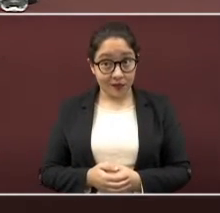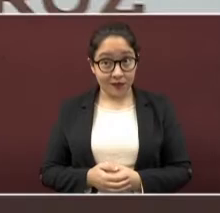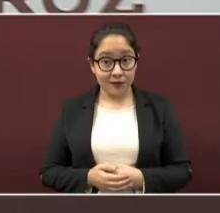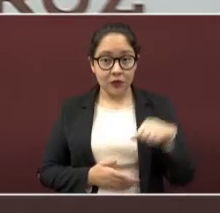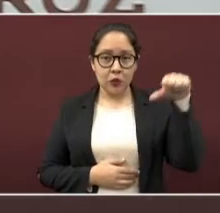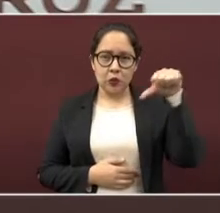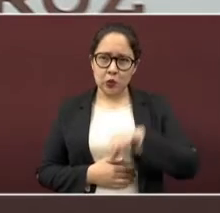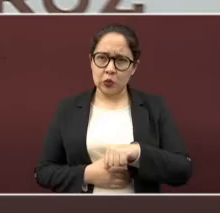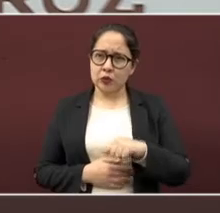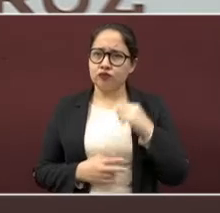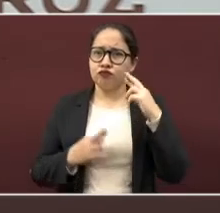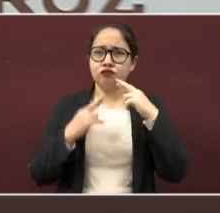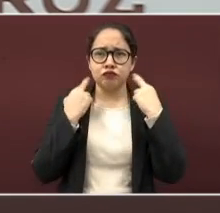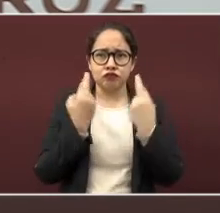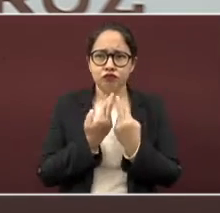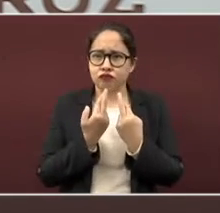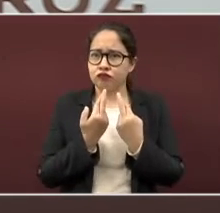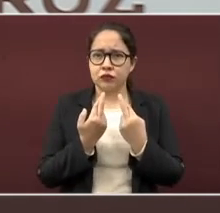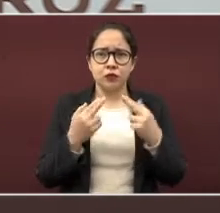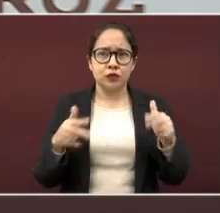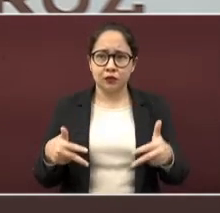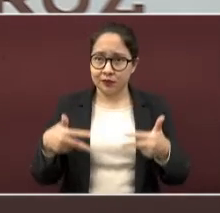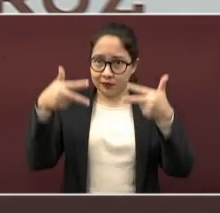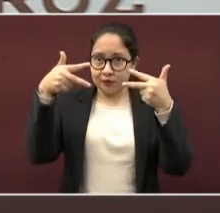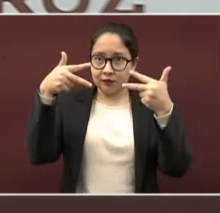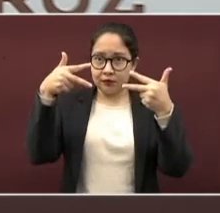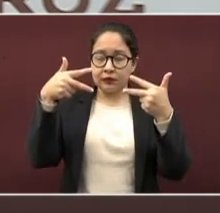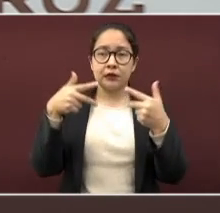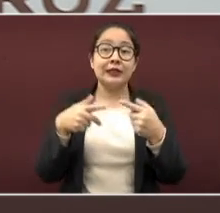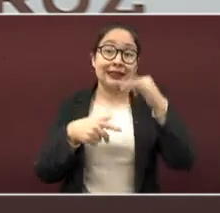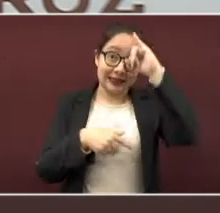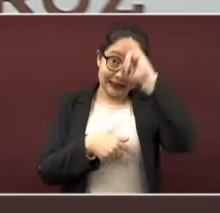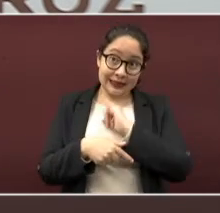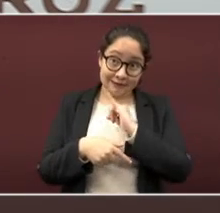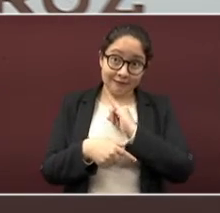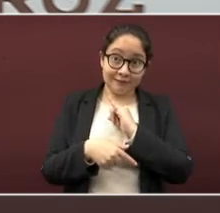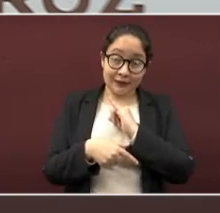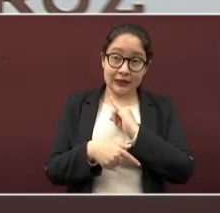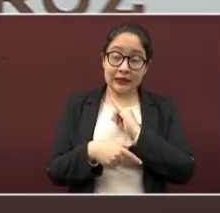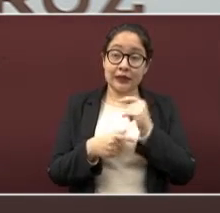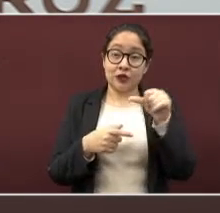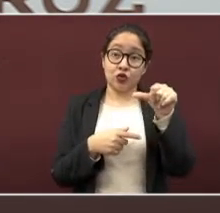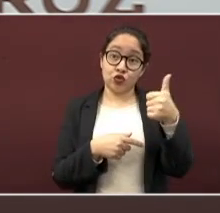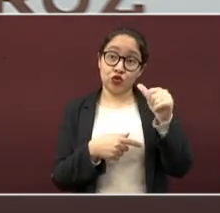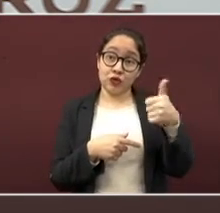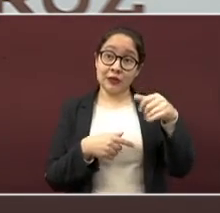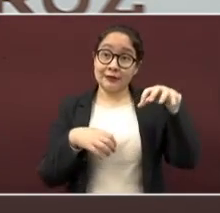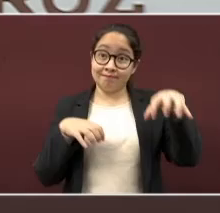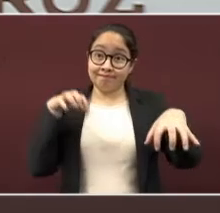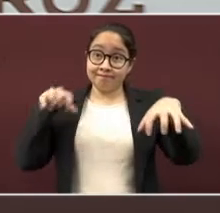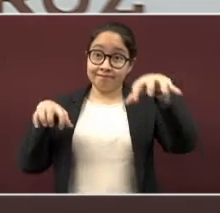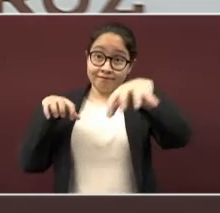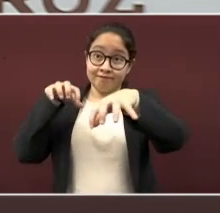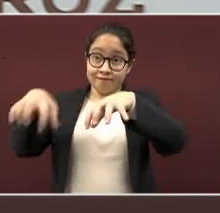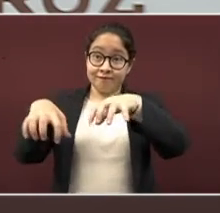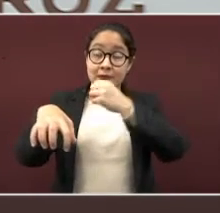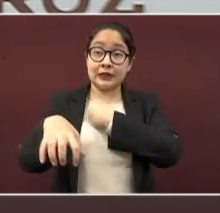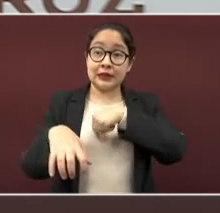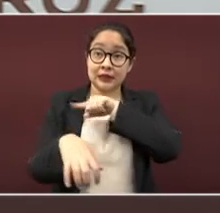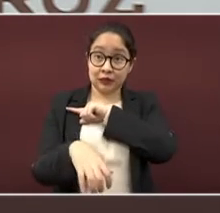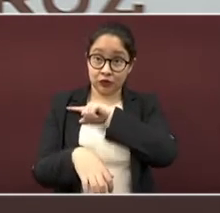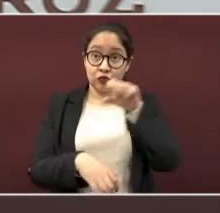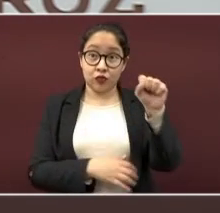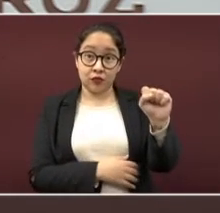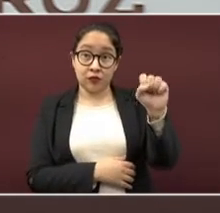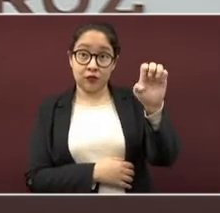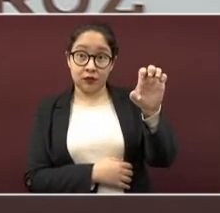estuvimos reunidos de manera virtual con los jefes de las 11 jurisdicciones sanitarias de sesver